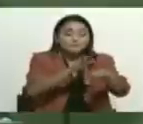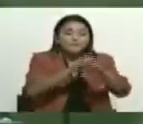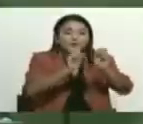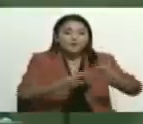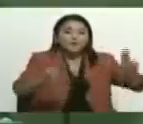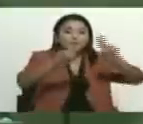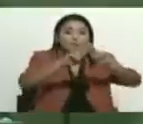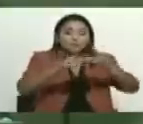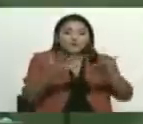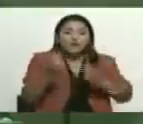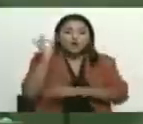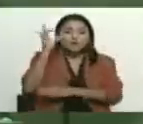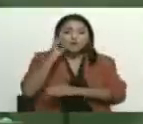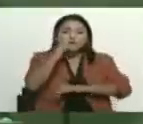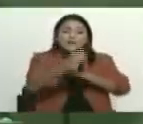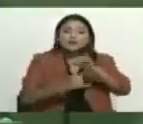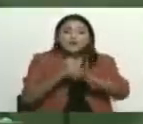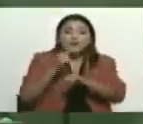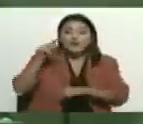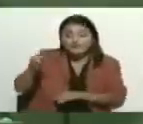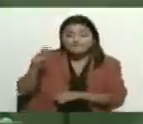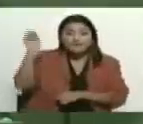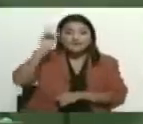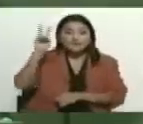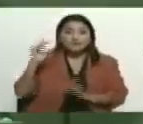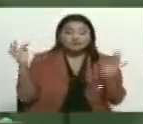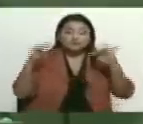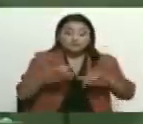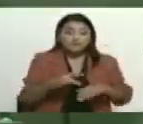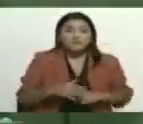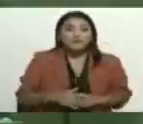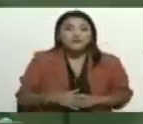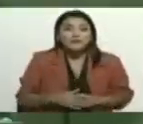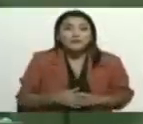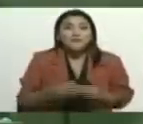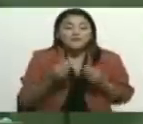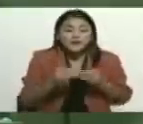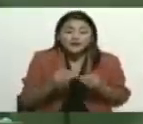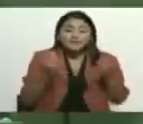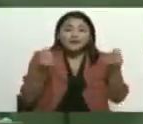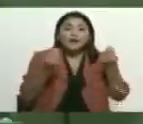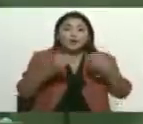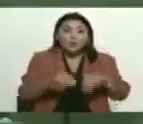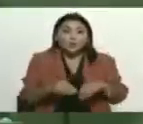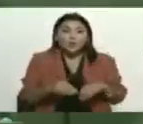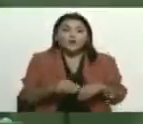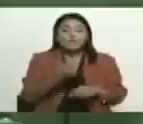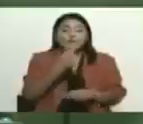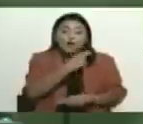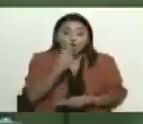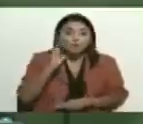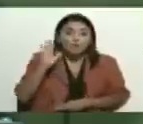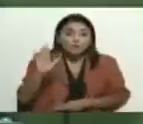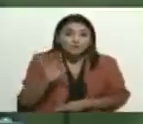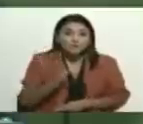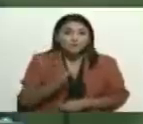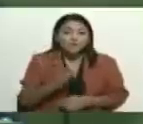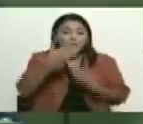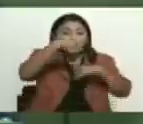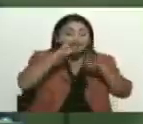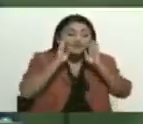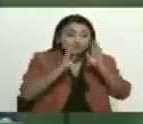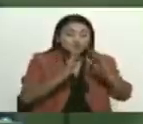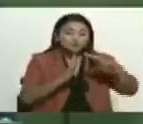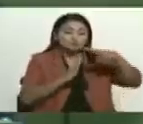para realizar una conferencia internacional en Venezuela, sin exclusiones, que llegue a acuerdos y compromisos conjuntos para abordar, desde una